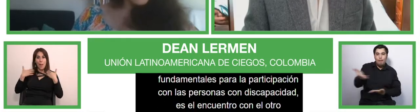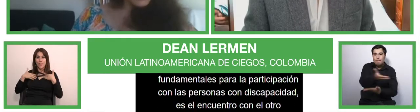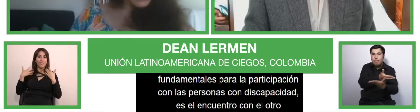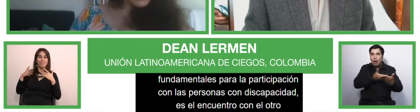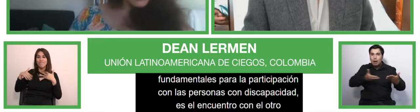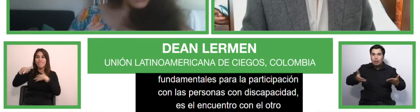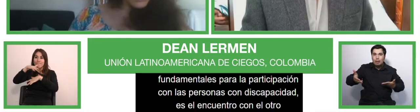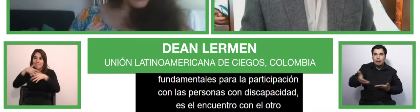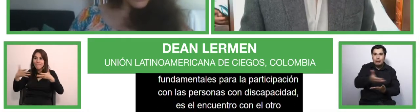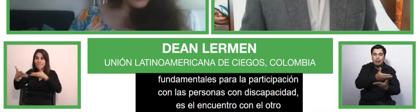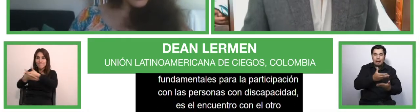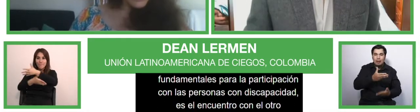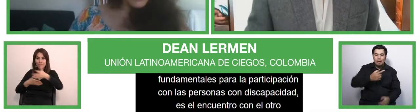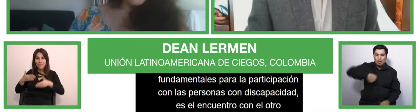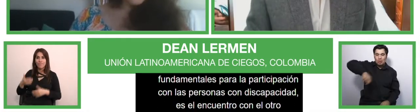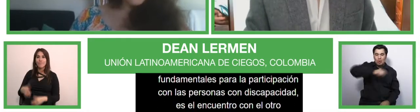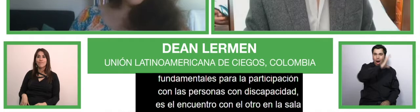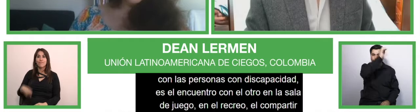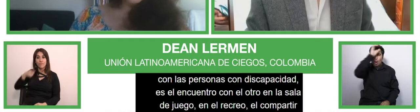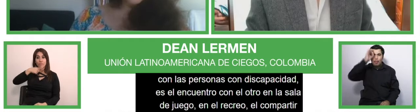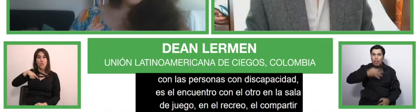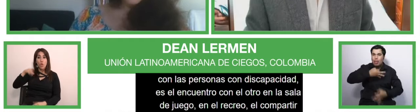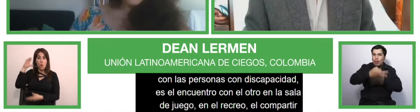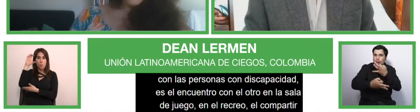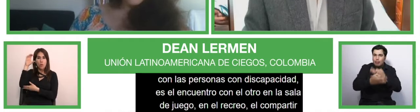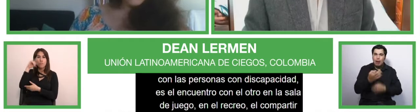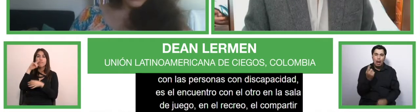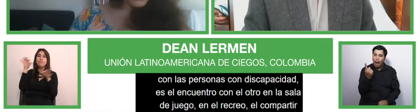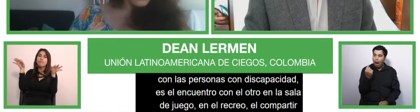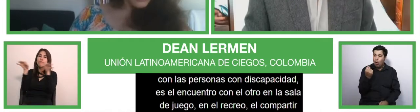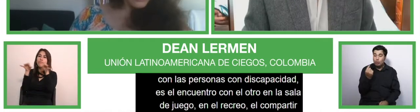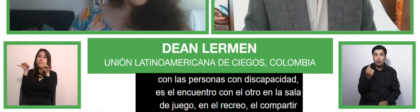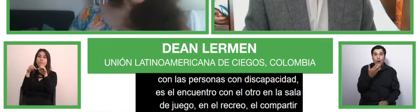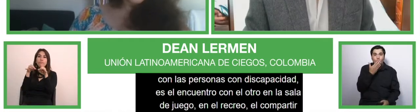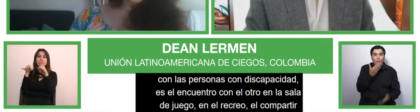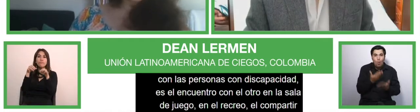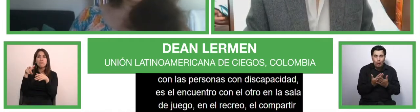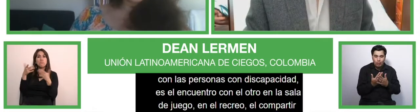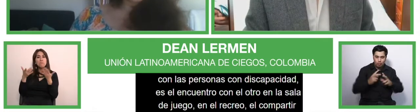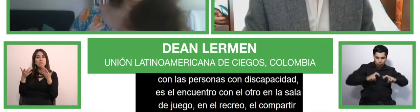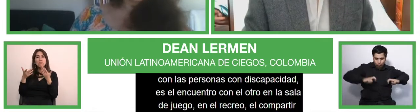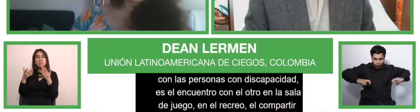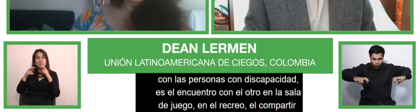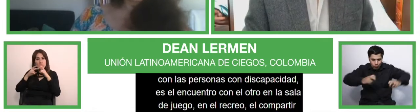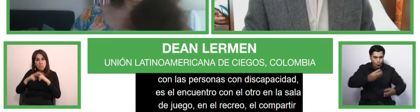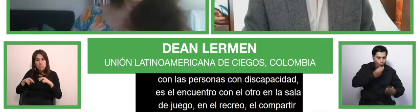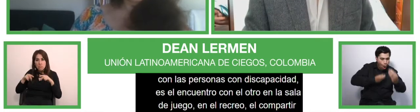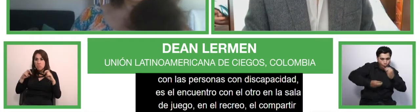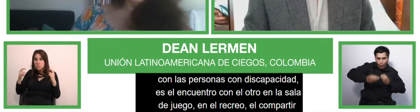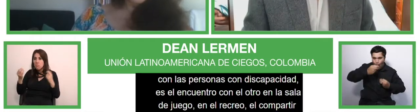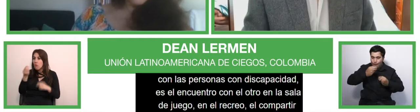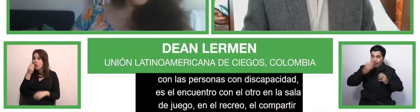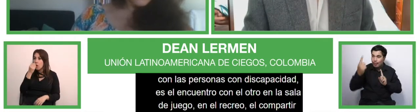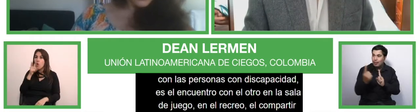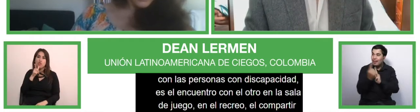lo que nosotros en Colombia llamamos las onces, que es lo que tú comes en el colegio, encontrarte con tus amigos, conversar